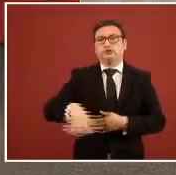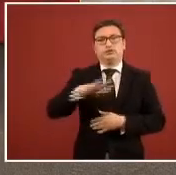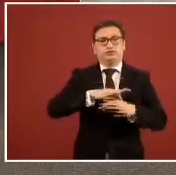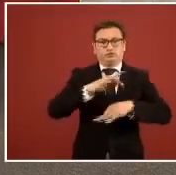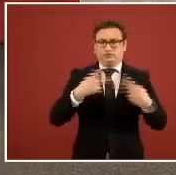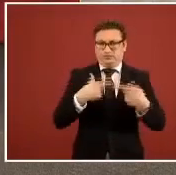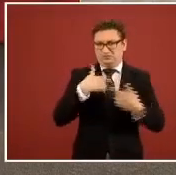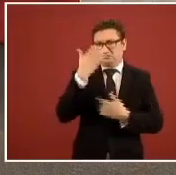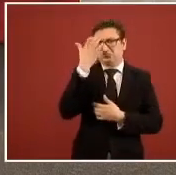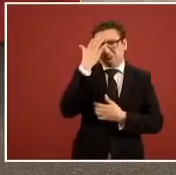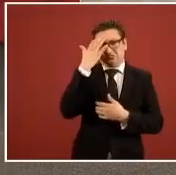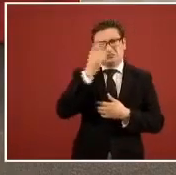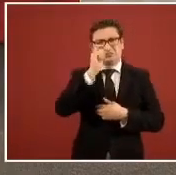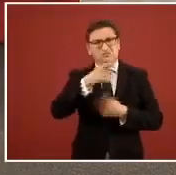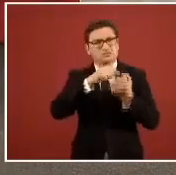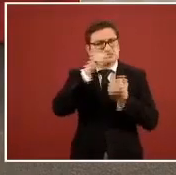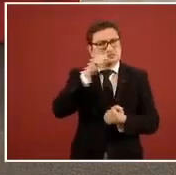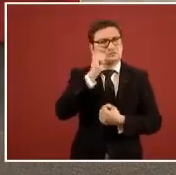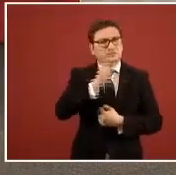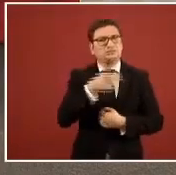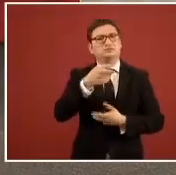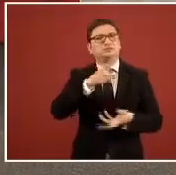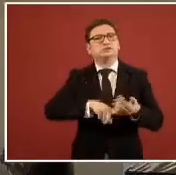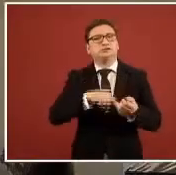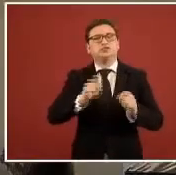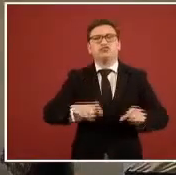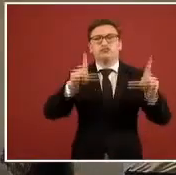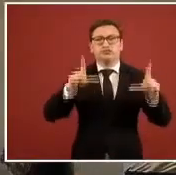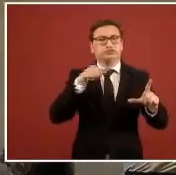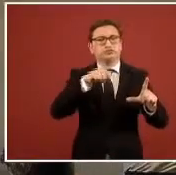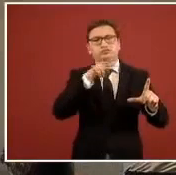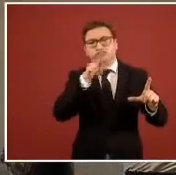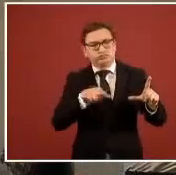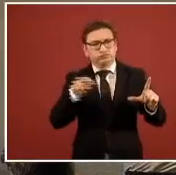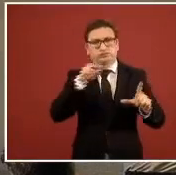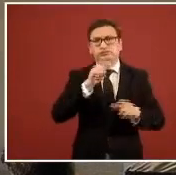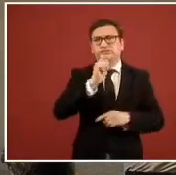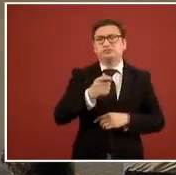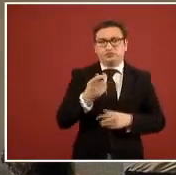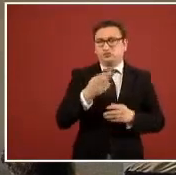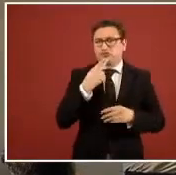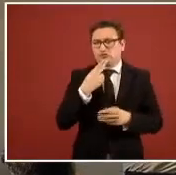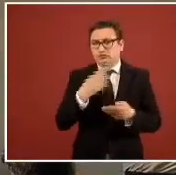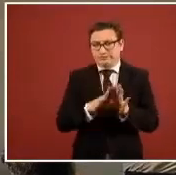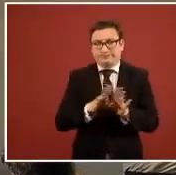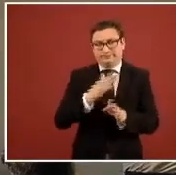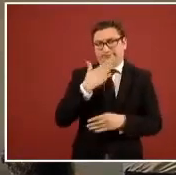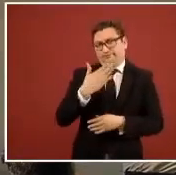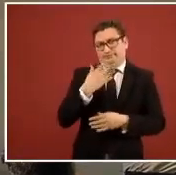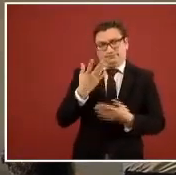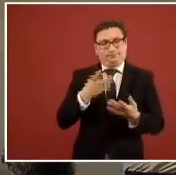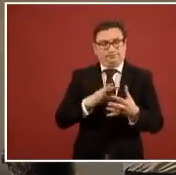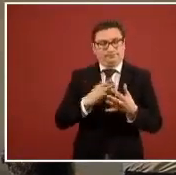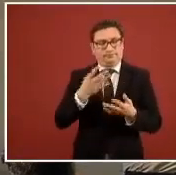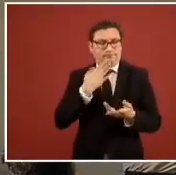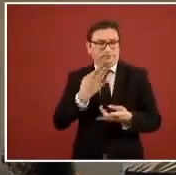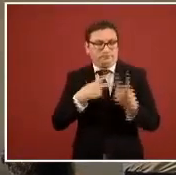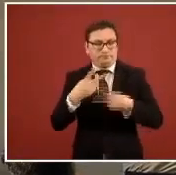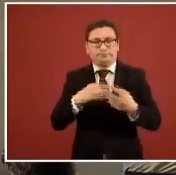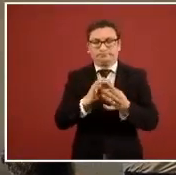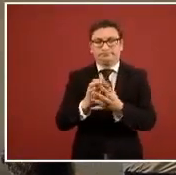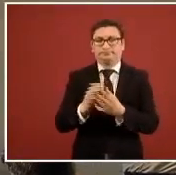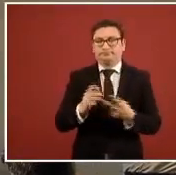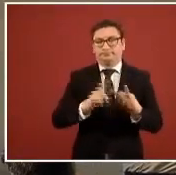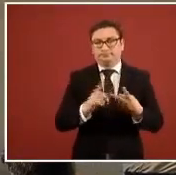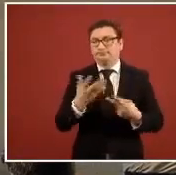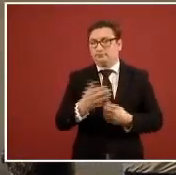mundo sepa qué hay, qué puede obtener ahí, cómo orientarse, etcétera. Bienvenido, Ricardo, también. Gracias. Le pido